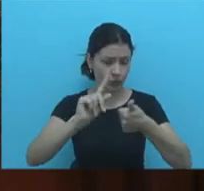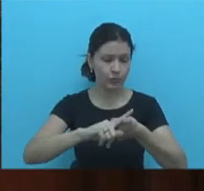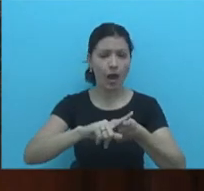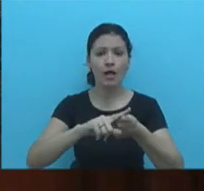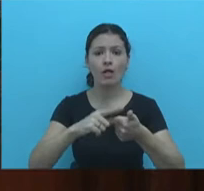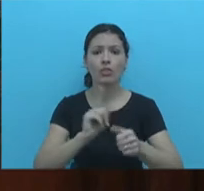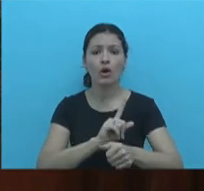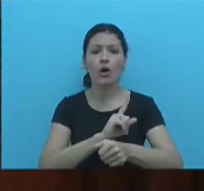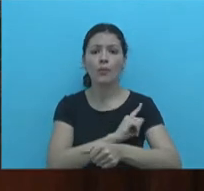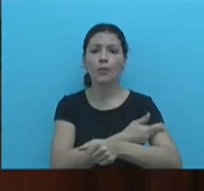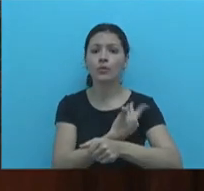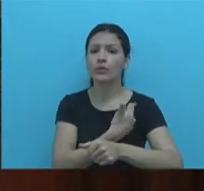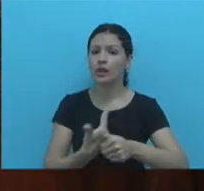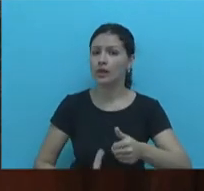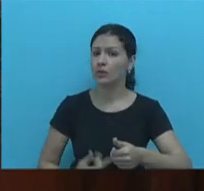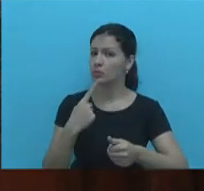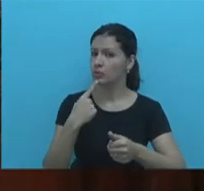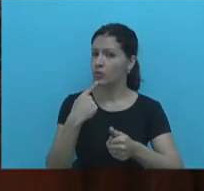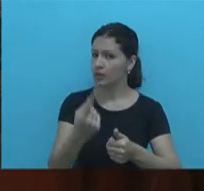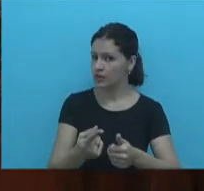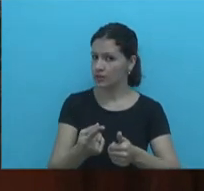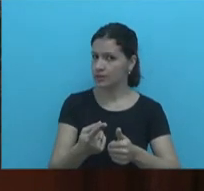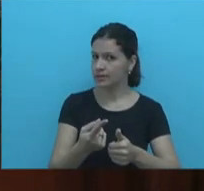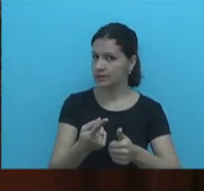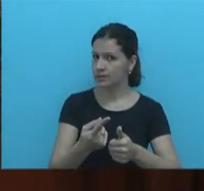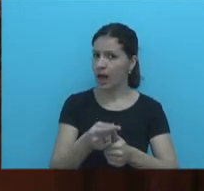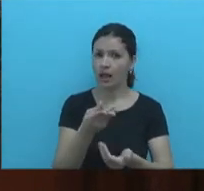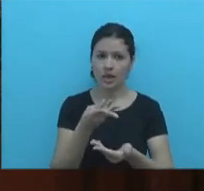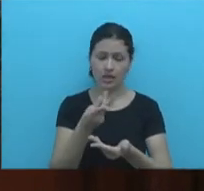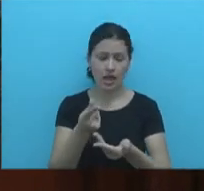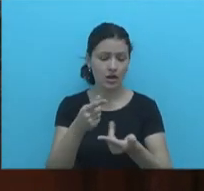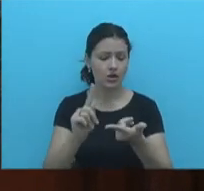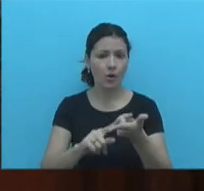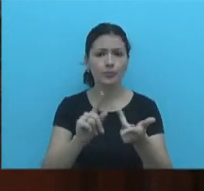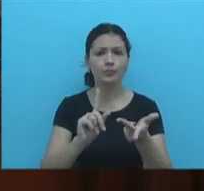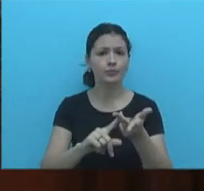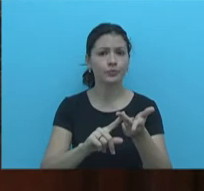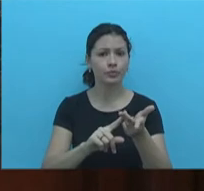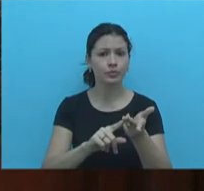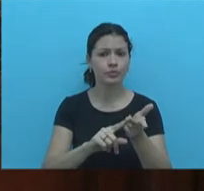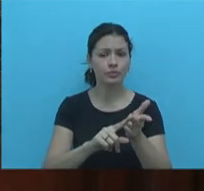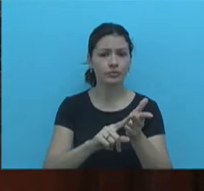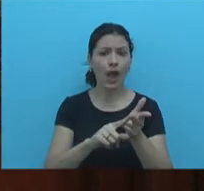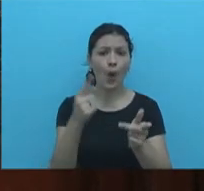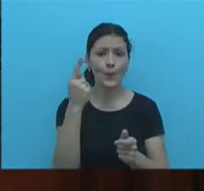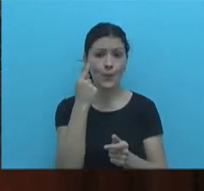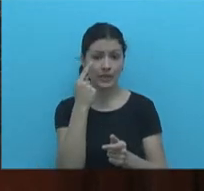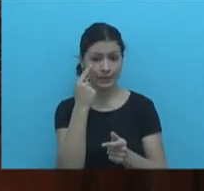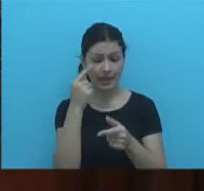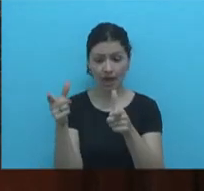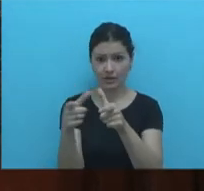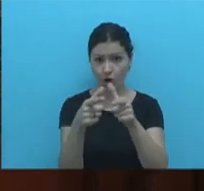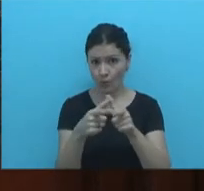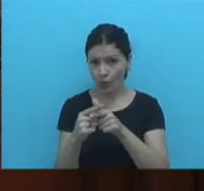Poder Ejecutivo provenientes del sistema de coparticipación federal. C. Los aportes que realicen las municipalidades y comunas